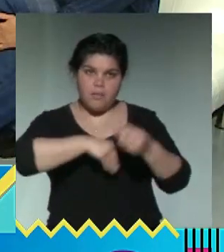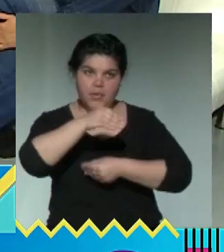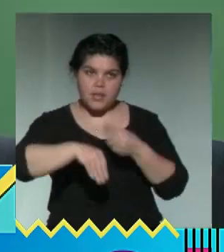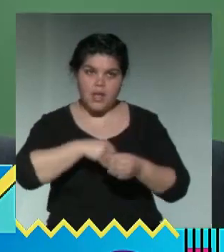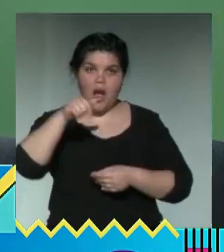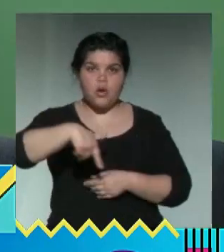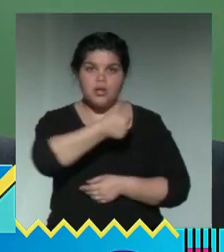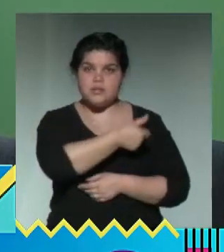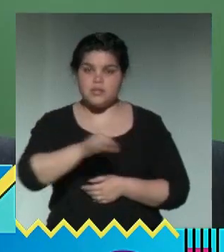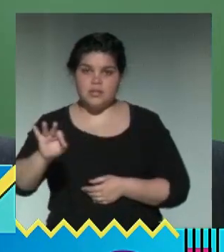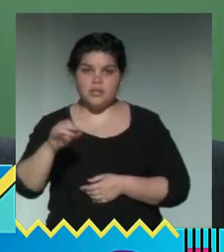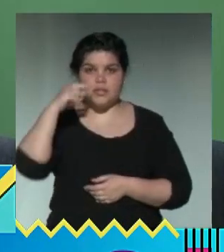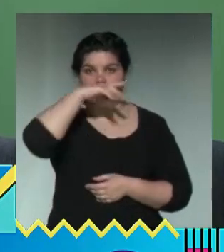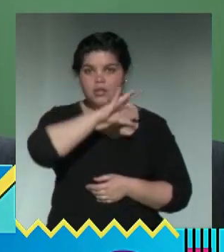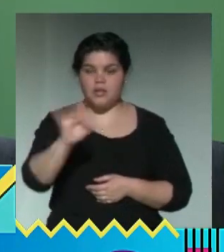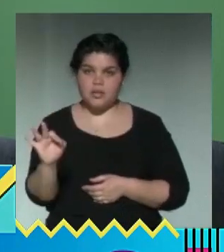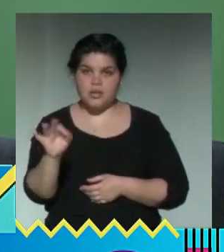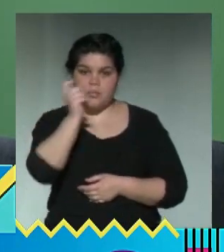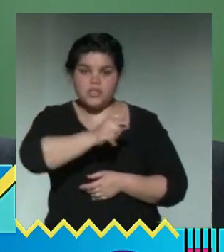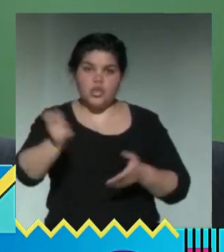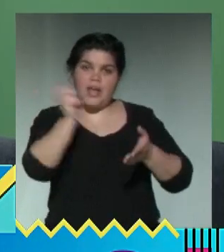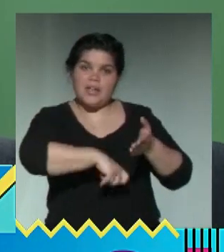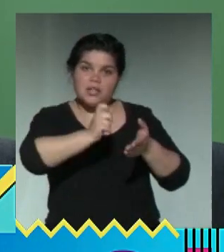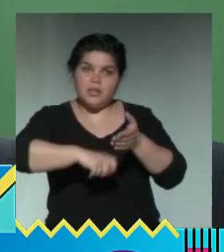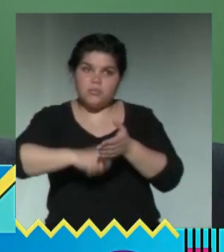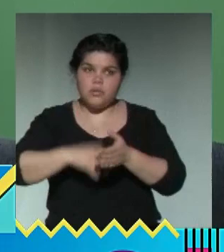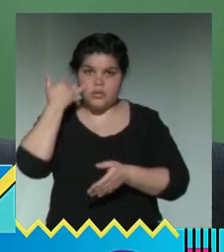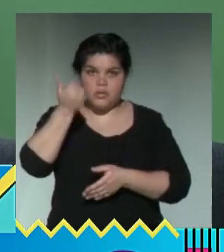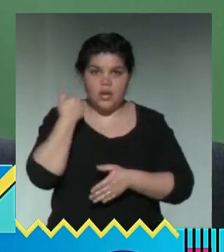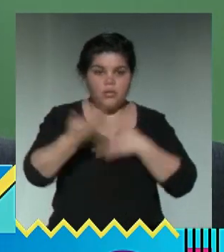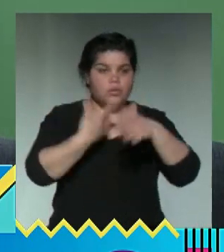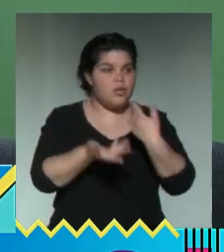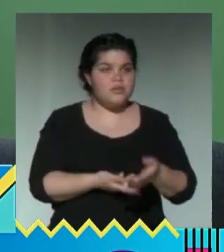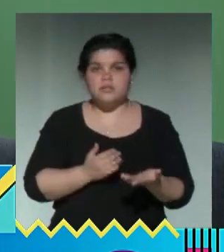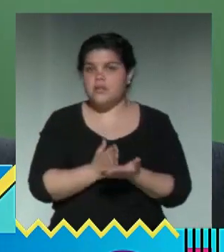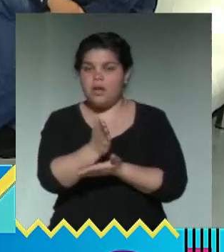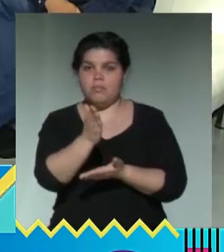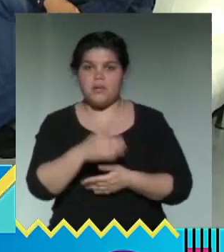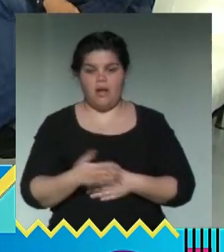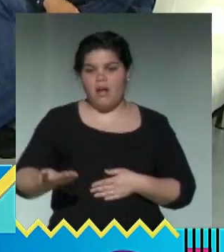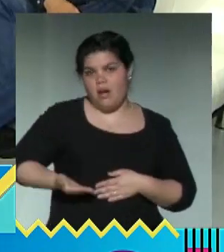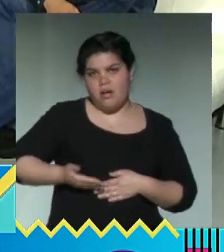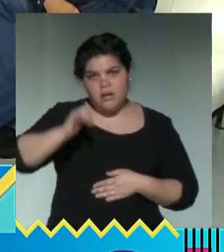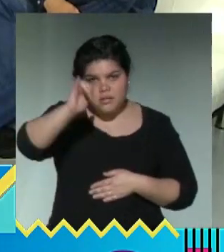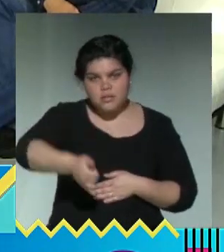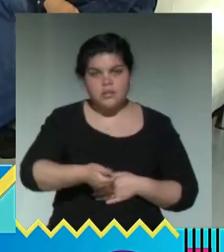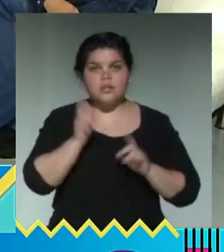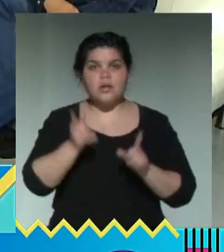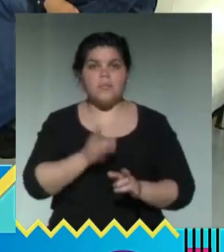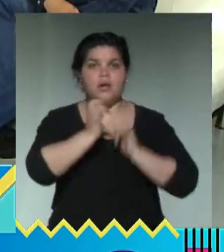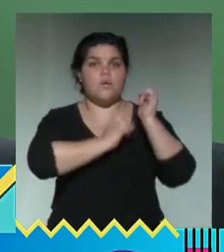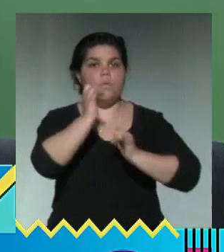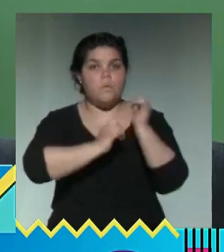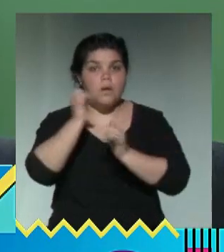somos 60, 70 inscriptos y que estamos rotando todo el tiempo. Entonces, la verdad que las ganas están y que se hable ya para mí